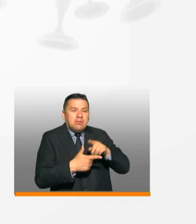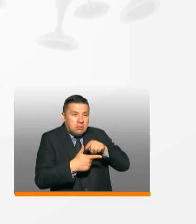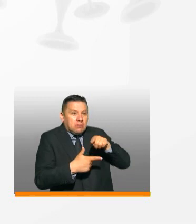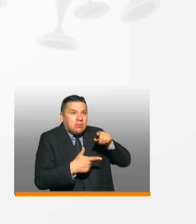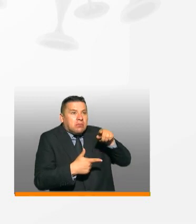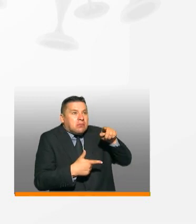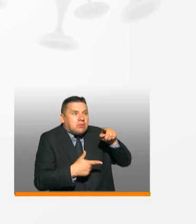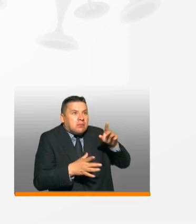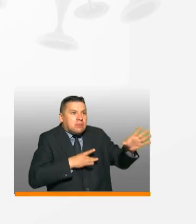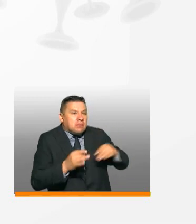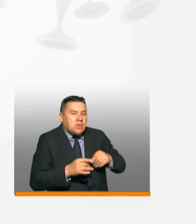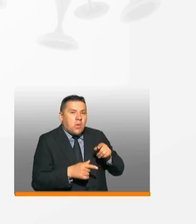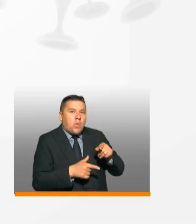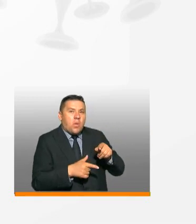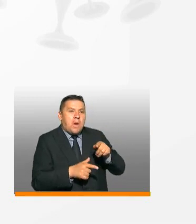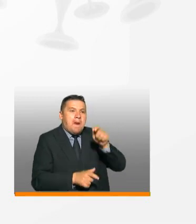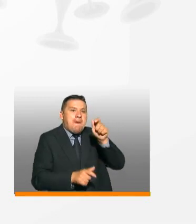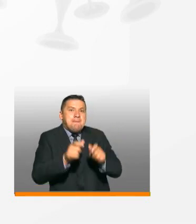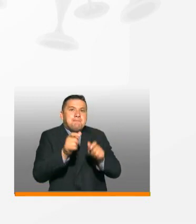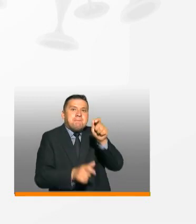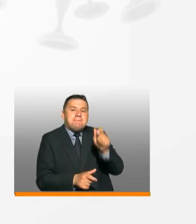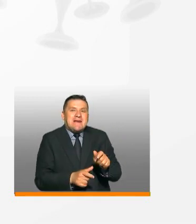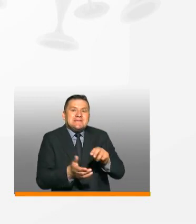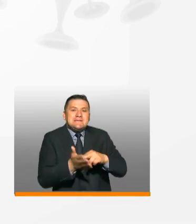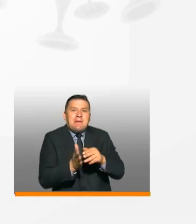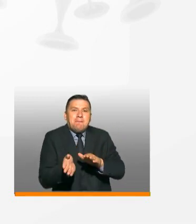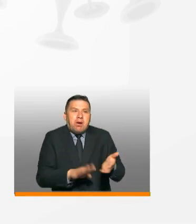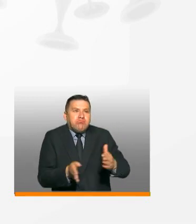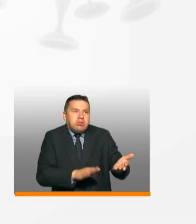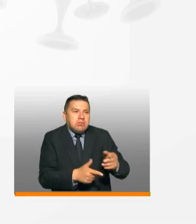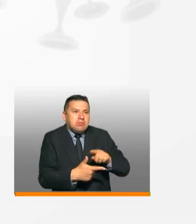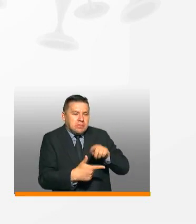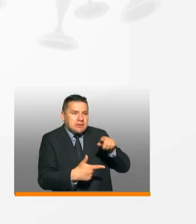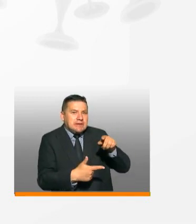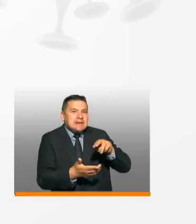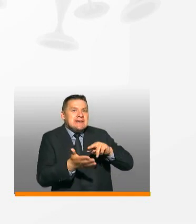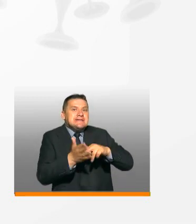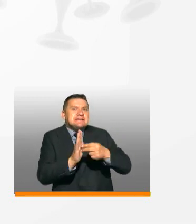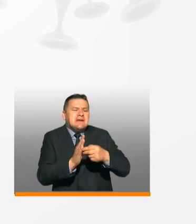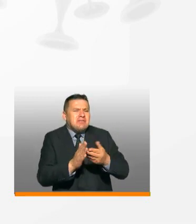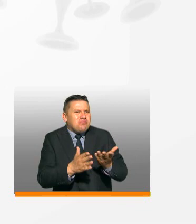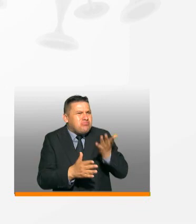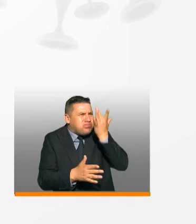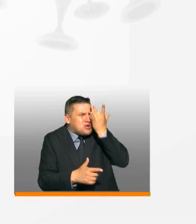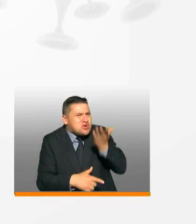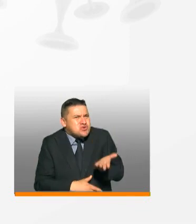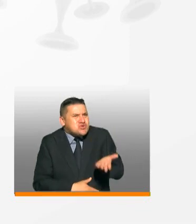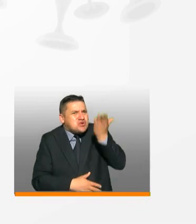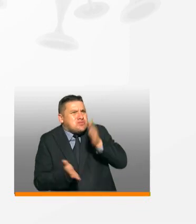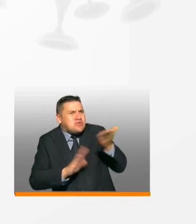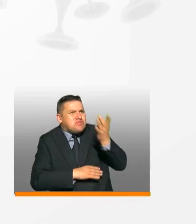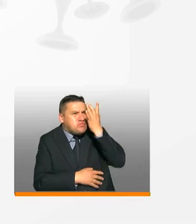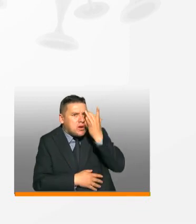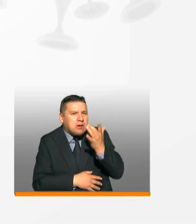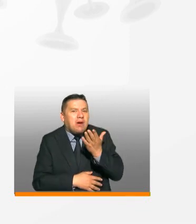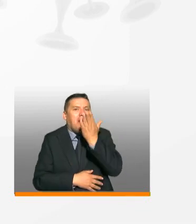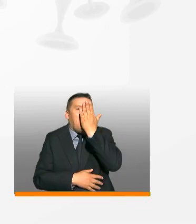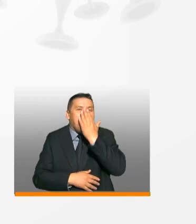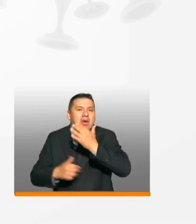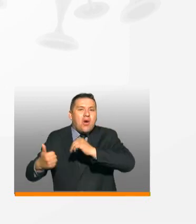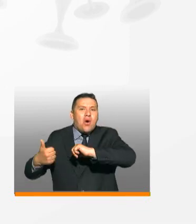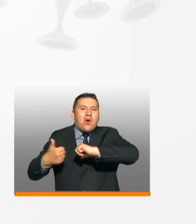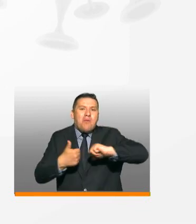y posteriormente en la tasa de personas que pierden la vida. Estos incrementos tienen un comportamiento o están